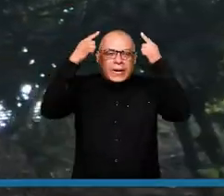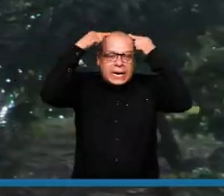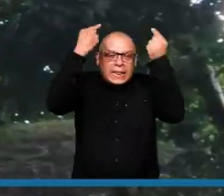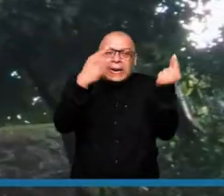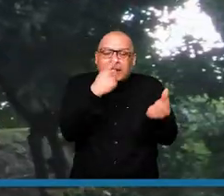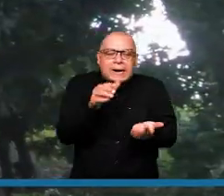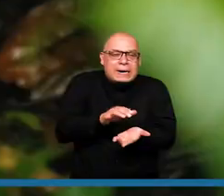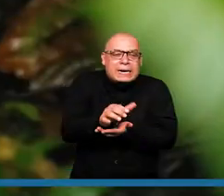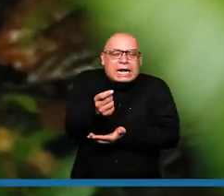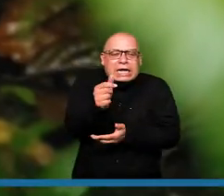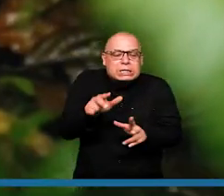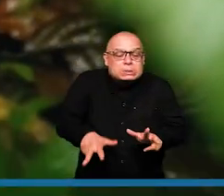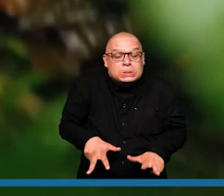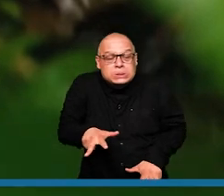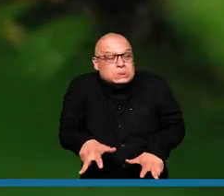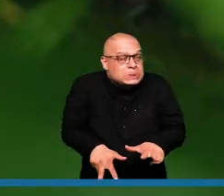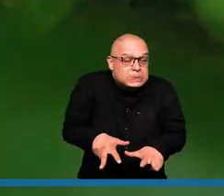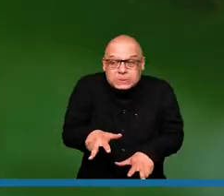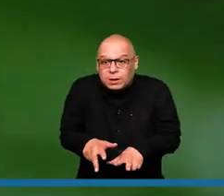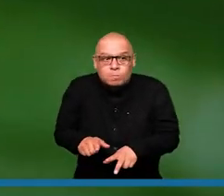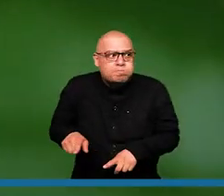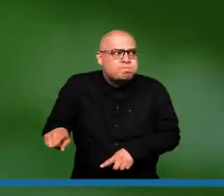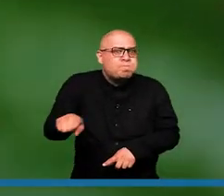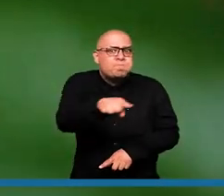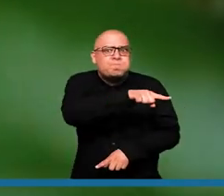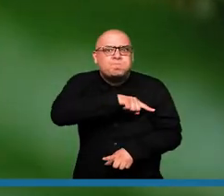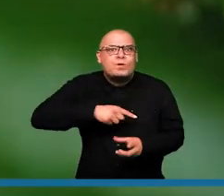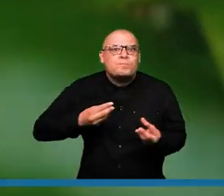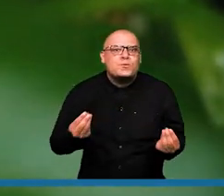zarigüeyas. Abundan las zarigüeyas en la zona.